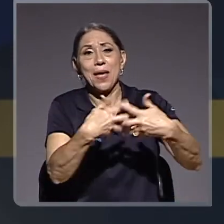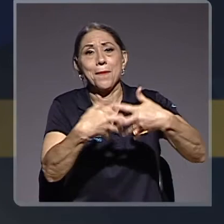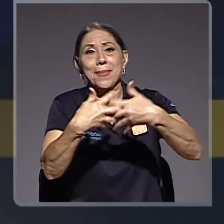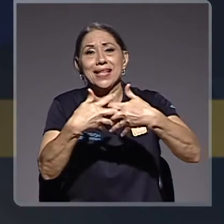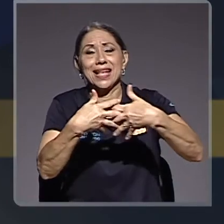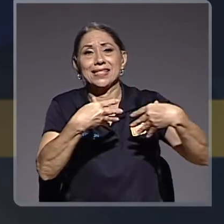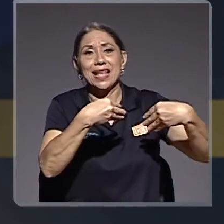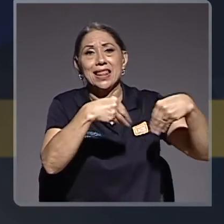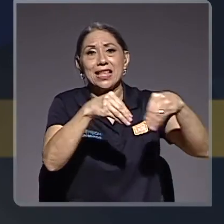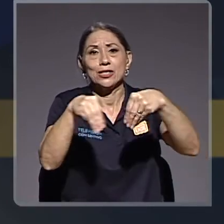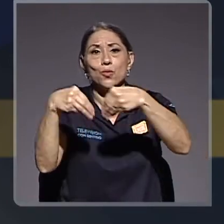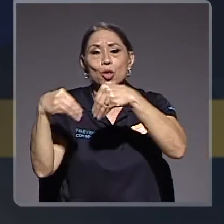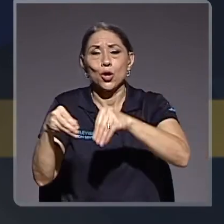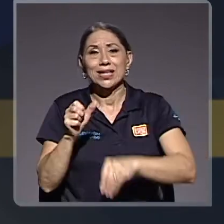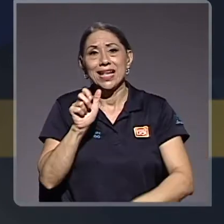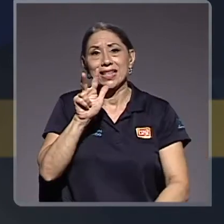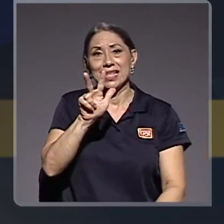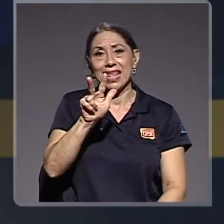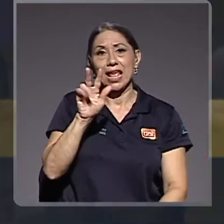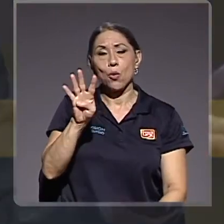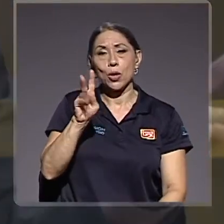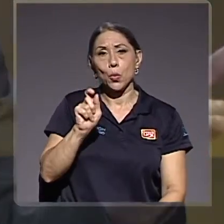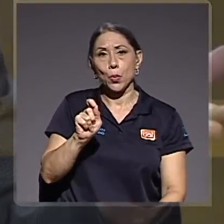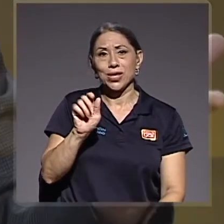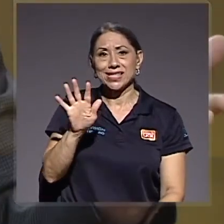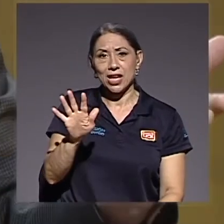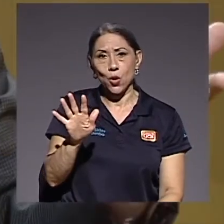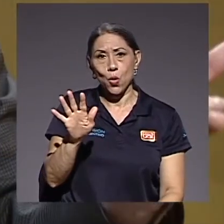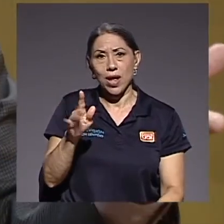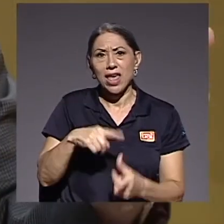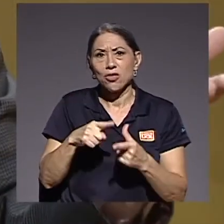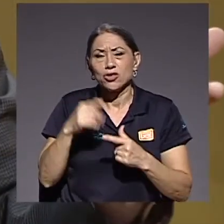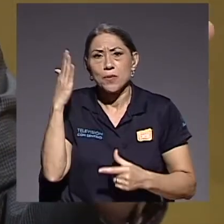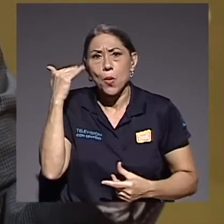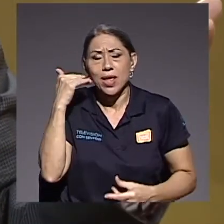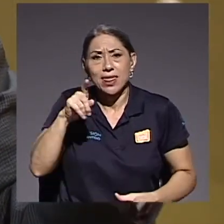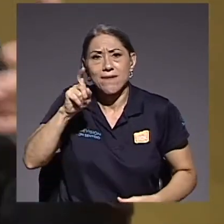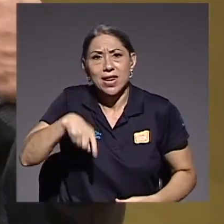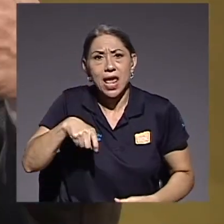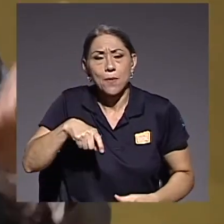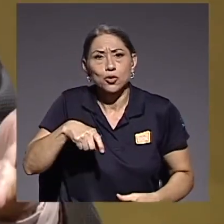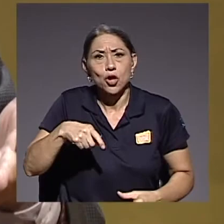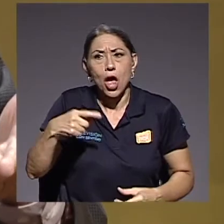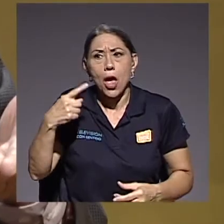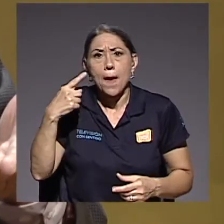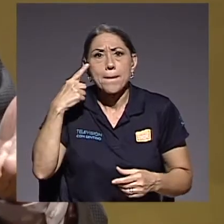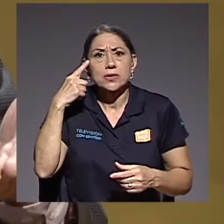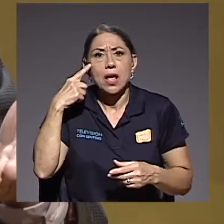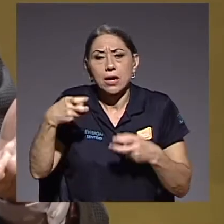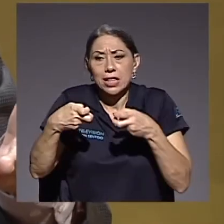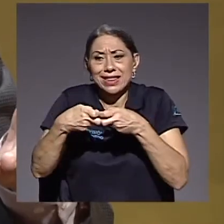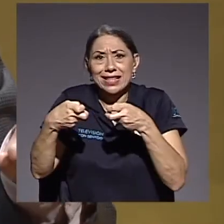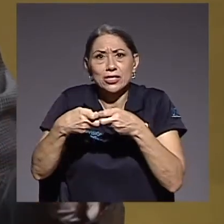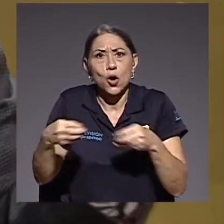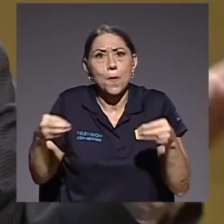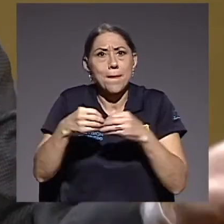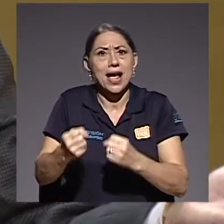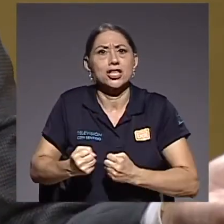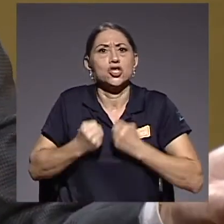34.5. Entonces, ¿por qué deberíamos ir a una tensión mayor